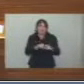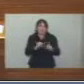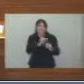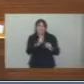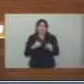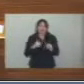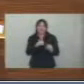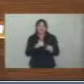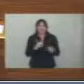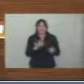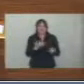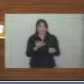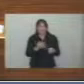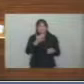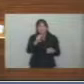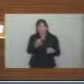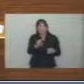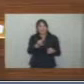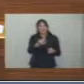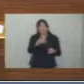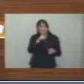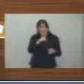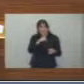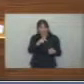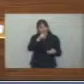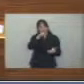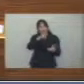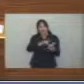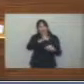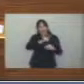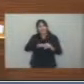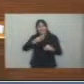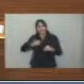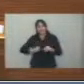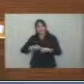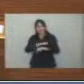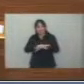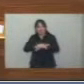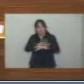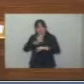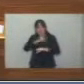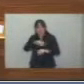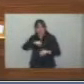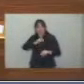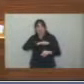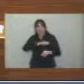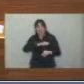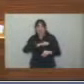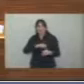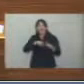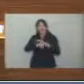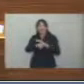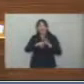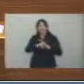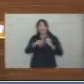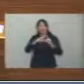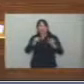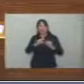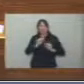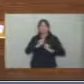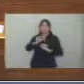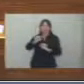que ustedes estén haciendo esto al mismo tiempo que desde el Gobierno de España están drenando recursos a esta comunidad autónoma para financiar los servicios